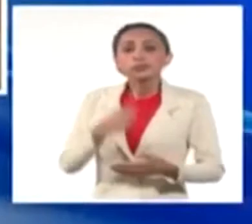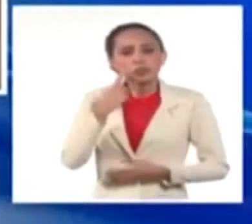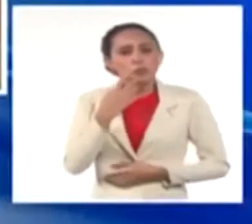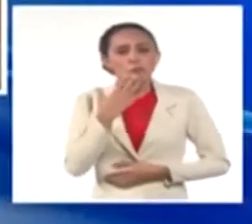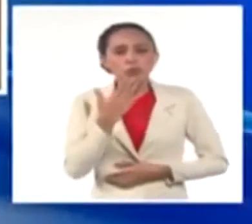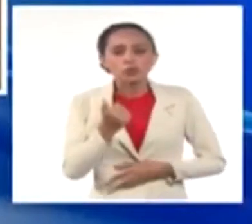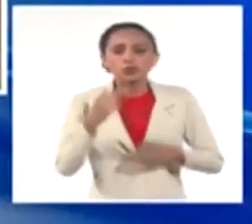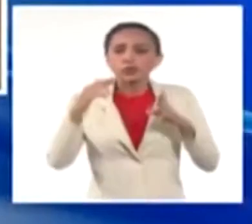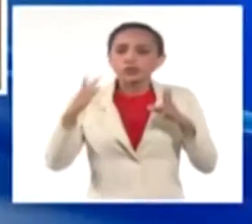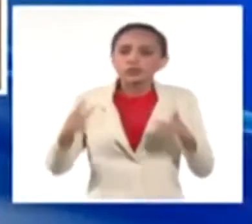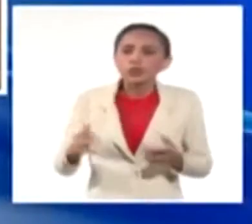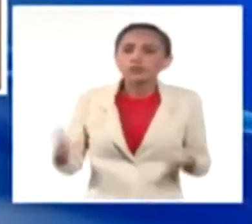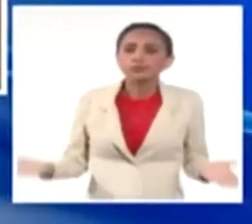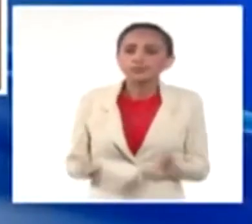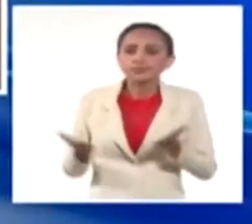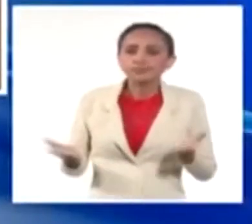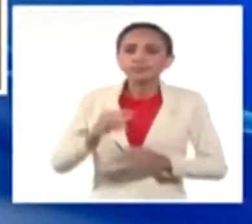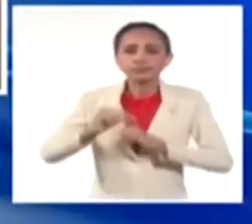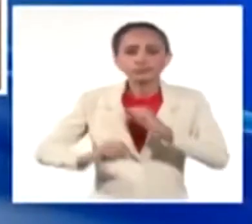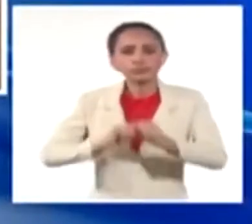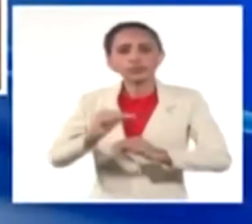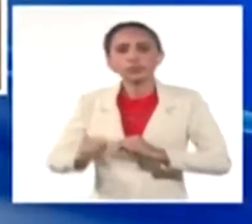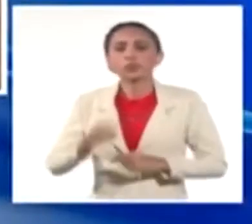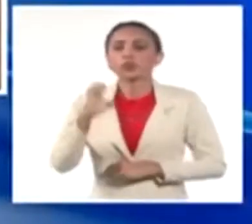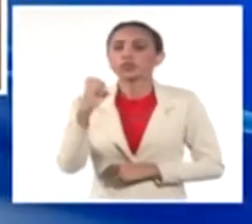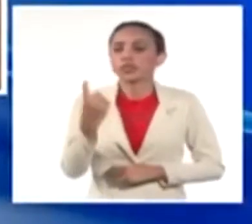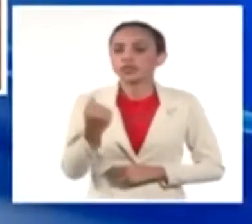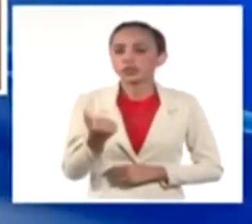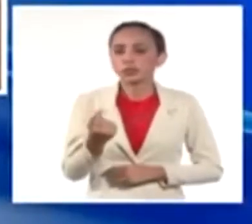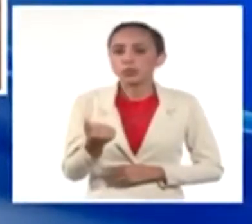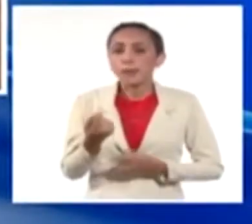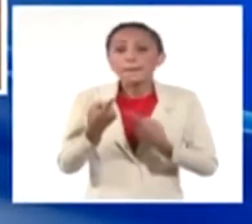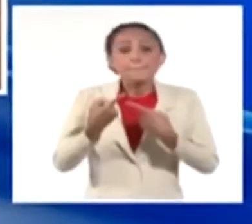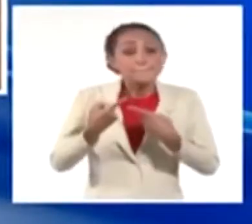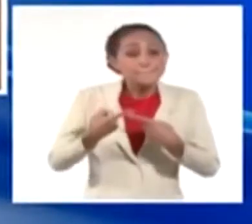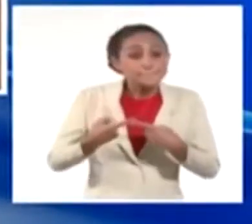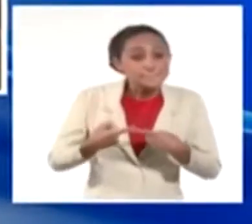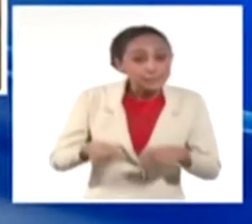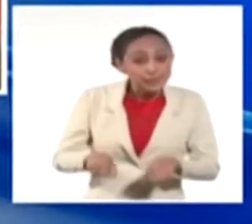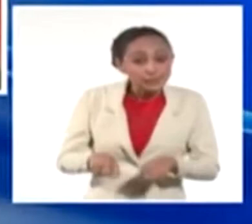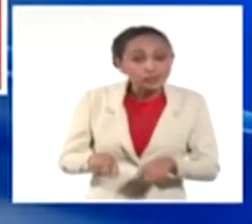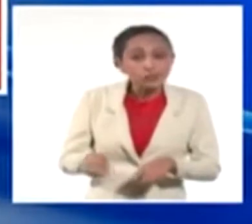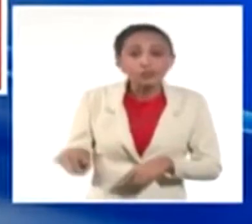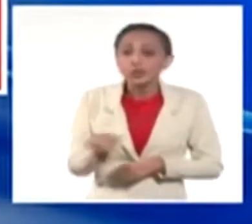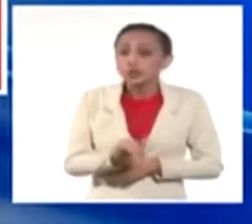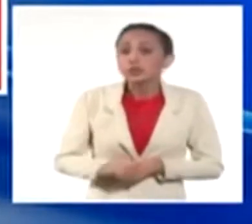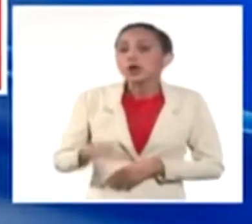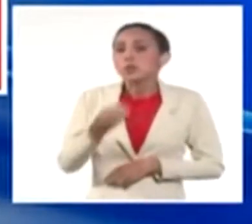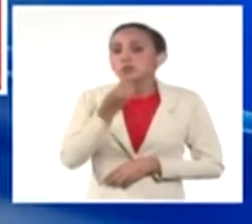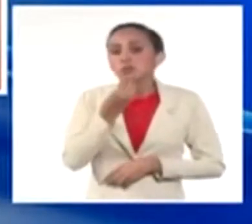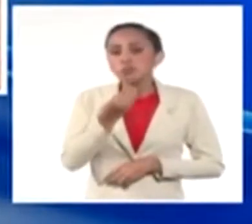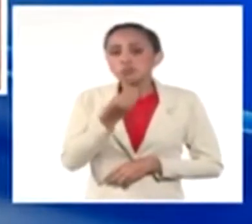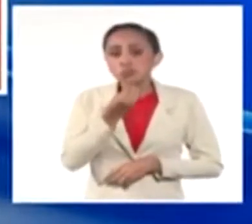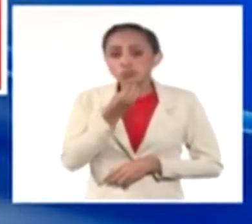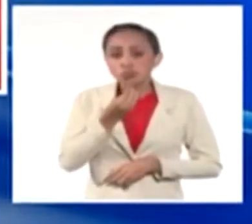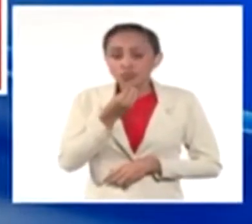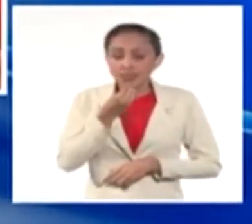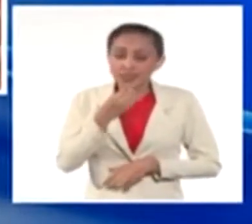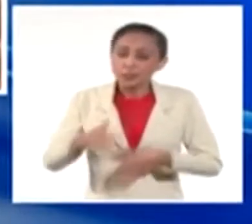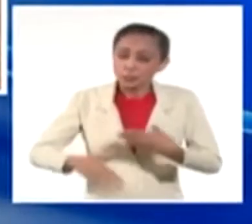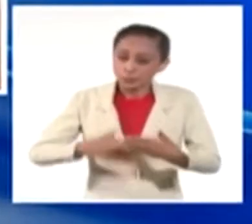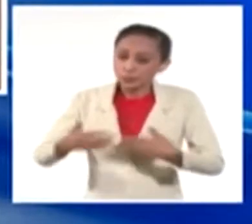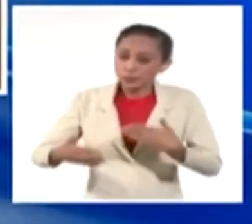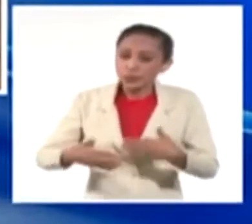la recuperación gradual de la economía, pero no estará exento de la incidencia negativa de la crisis